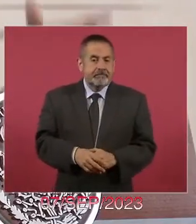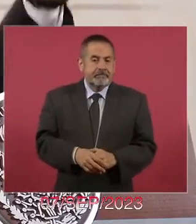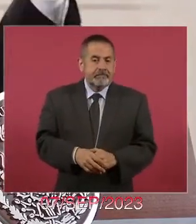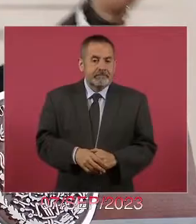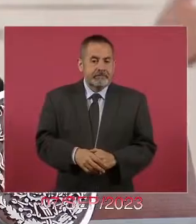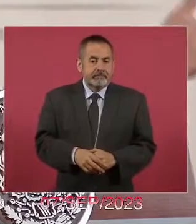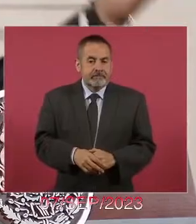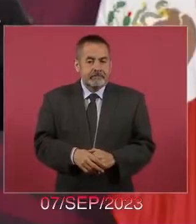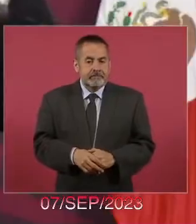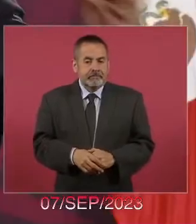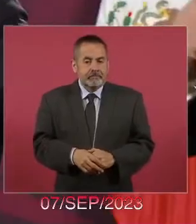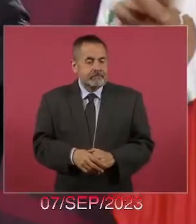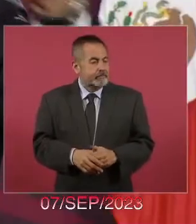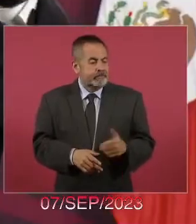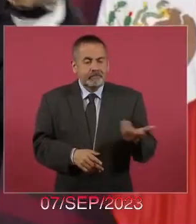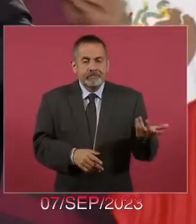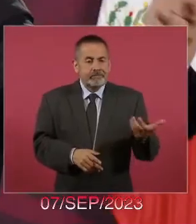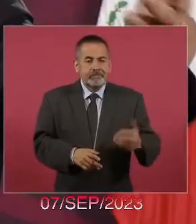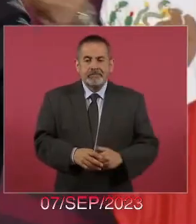¿En dónde tiene más